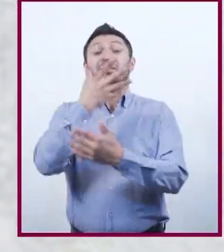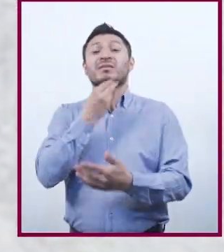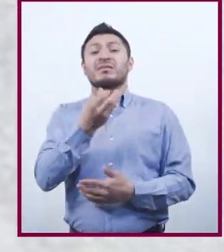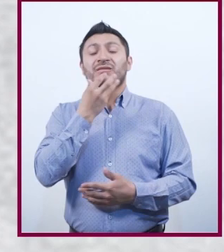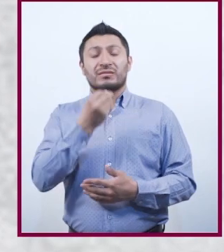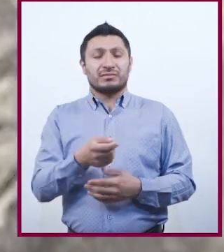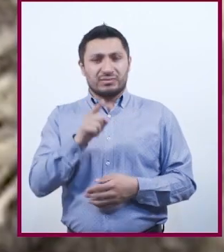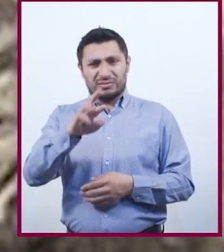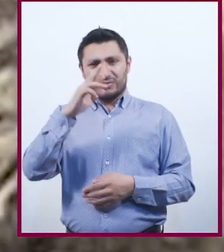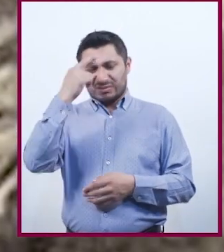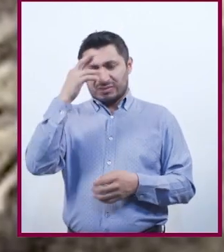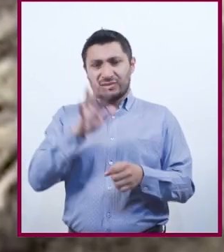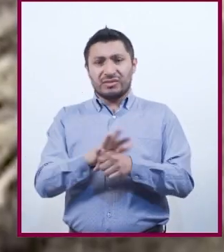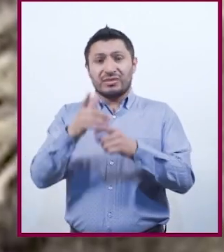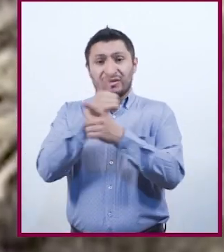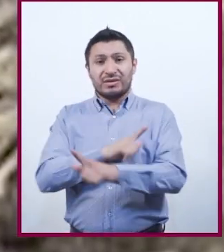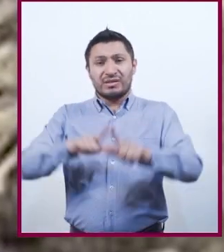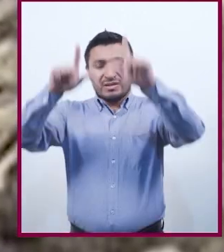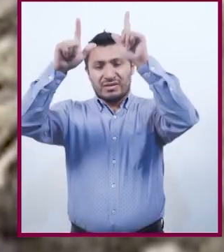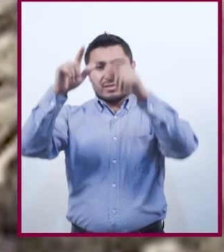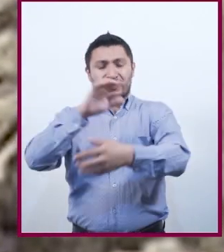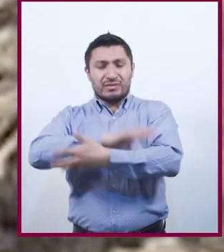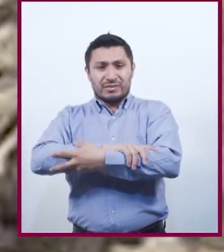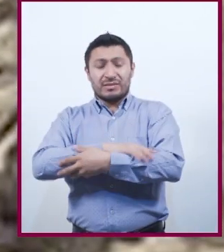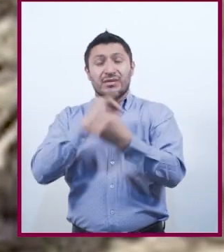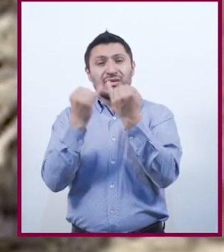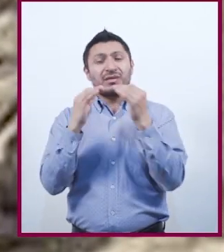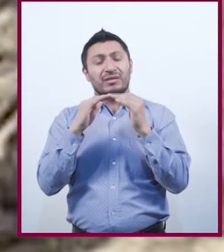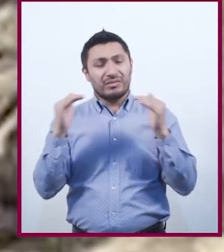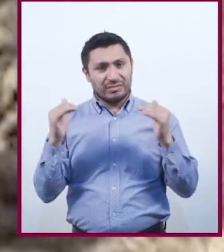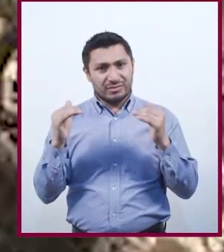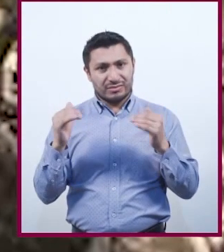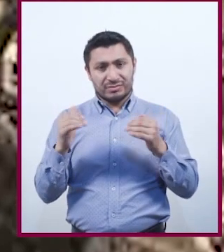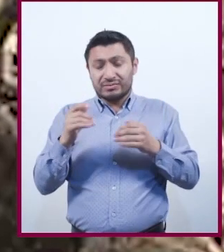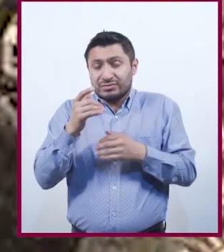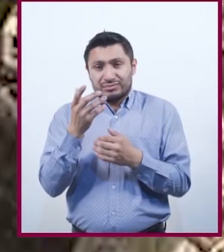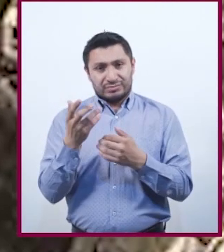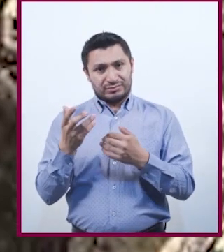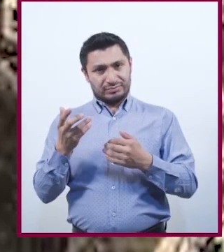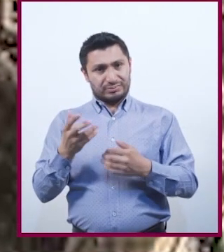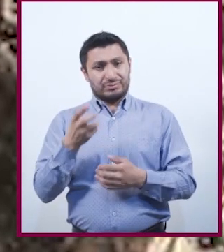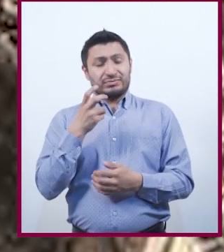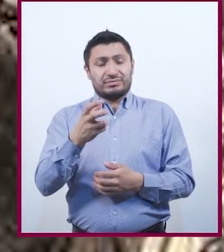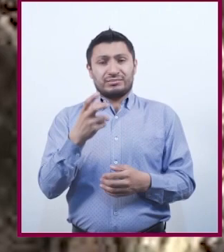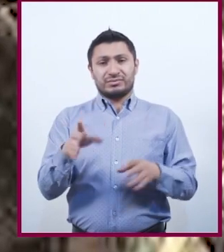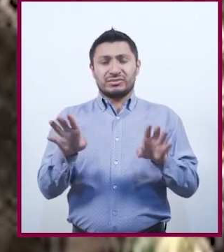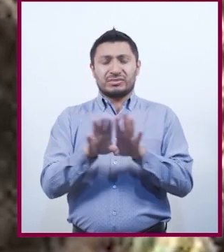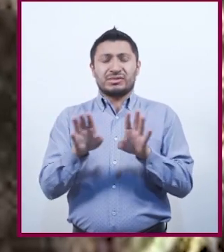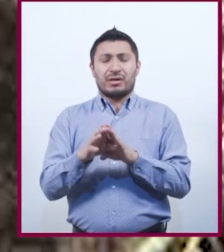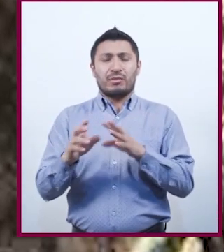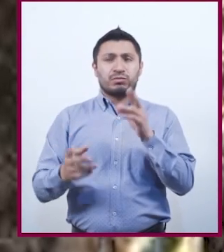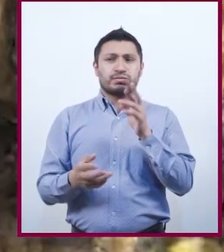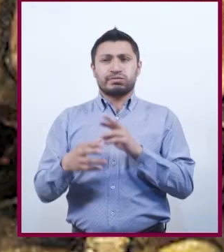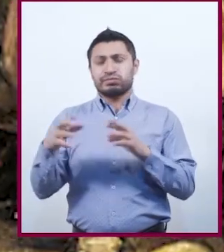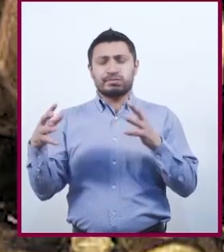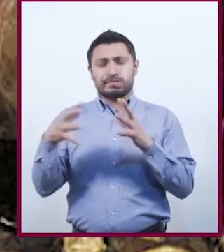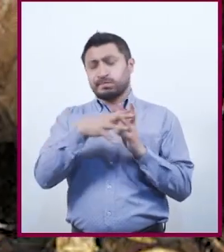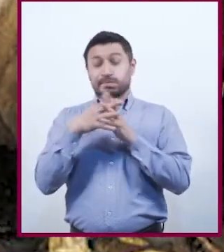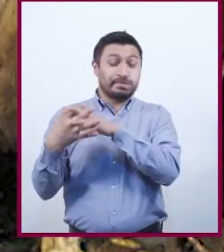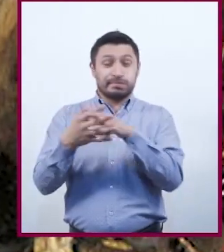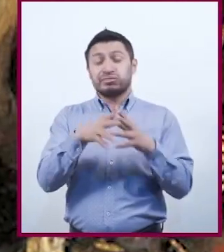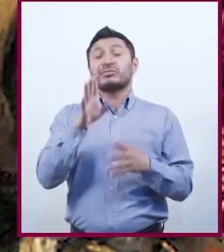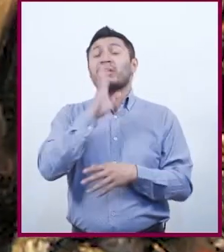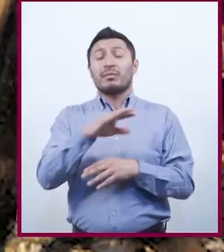origen judío. ¿Recuerdas lo de libertad, fraternidad e igualdad? La cuestión es que este caso provocó revueltas